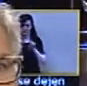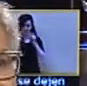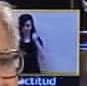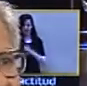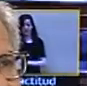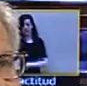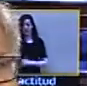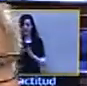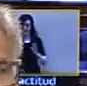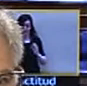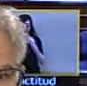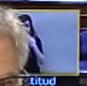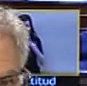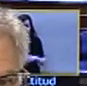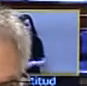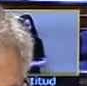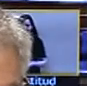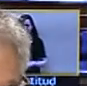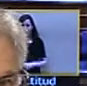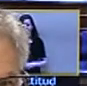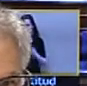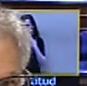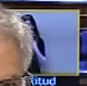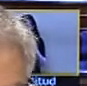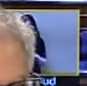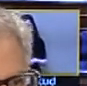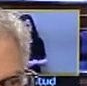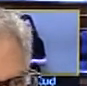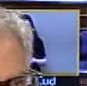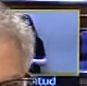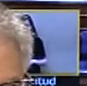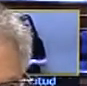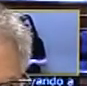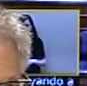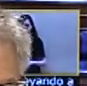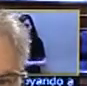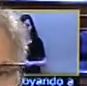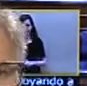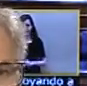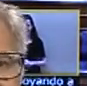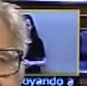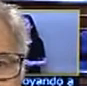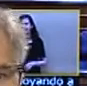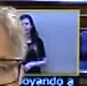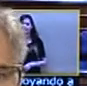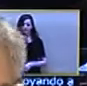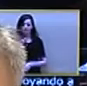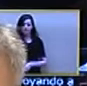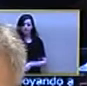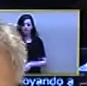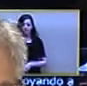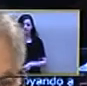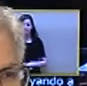ser un partido sin líder porque manera rajoy tenía que dimitir donde el dinero popular fue la incapacidad de